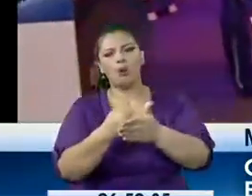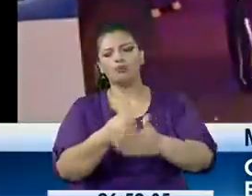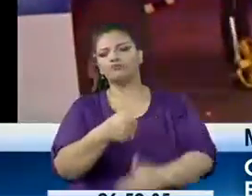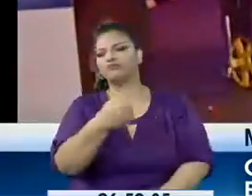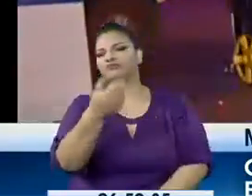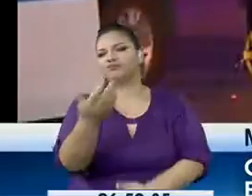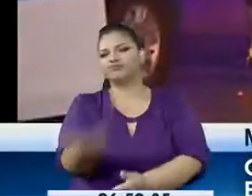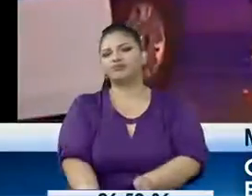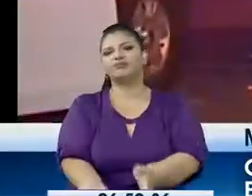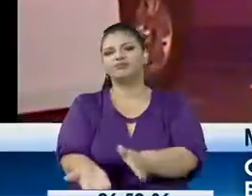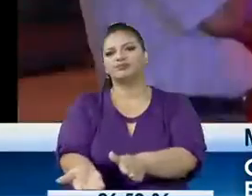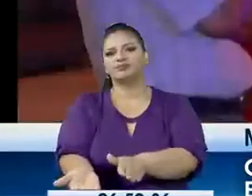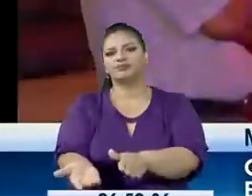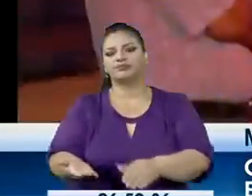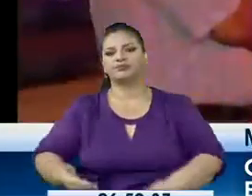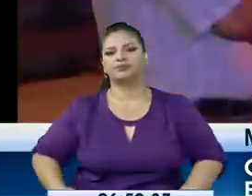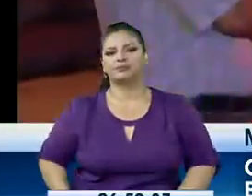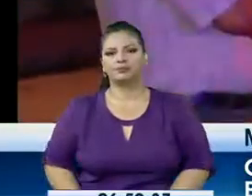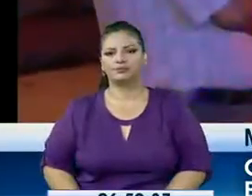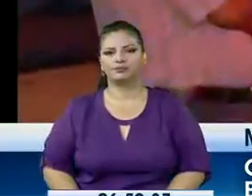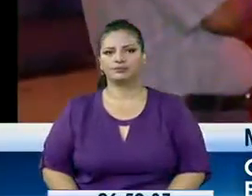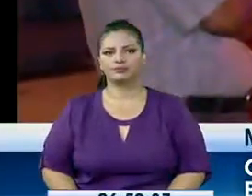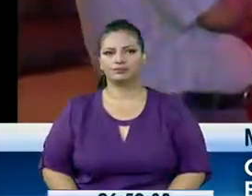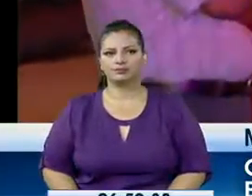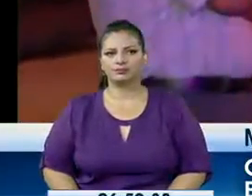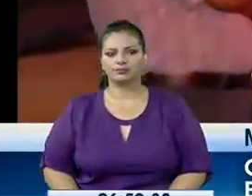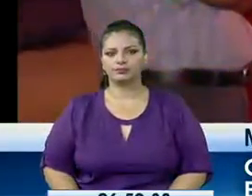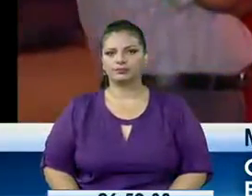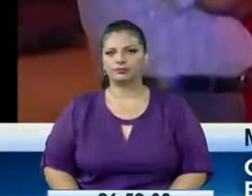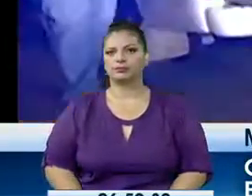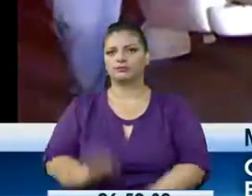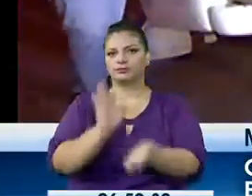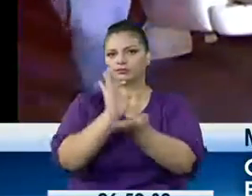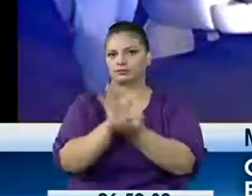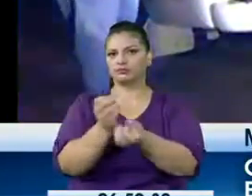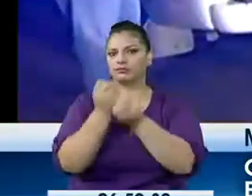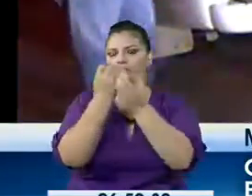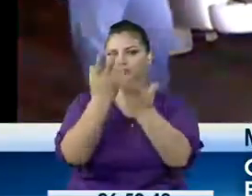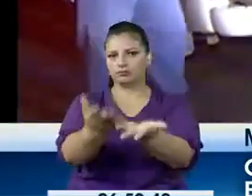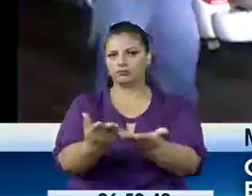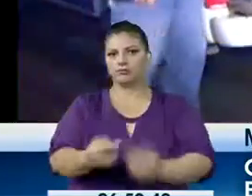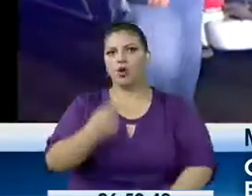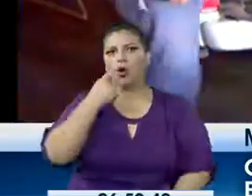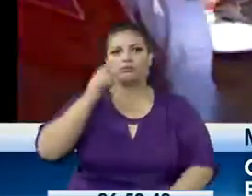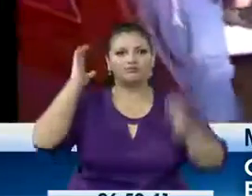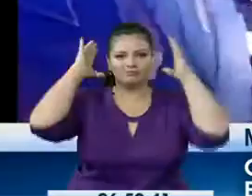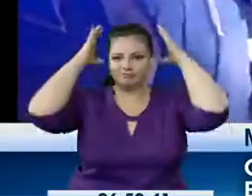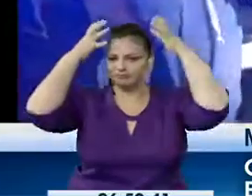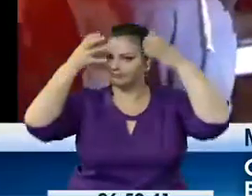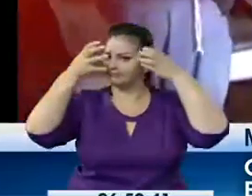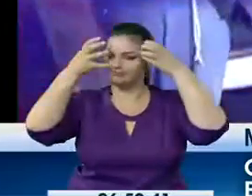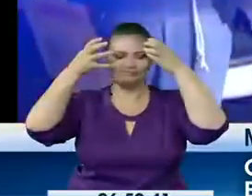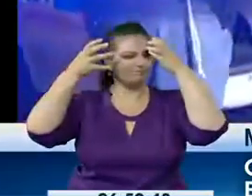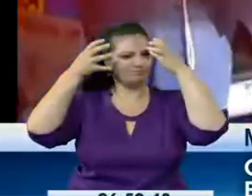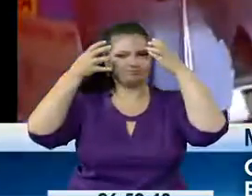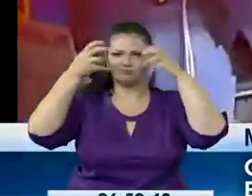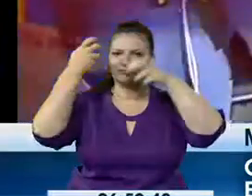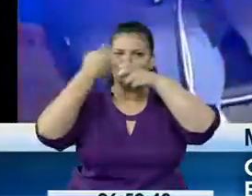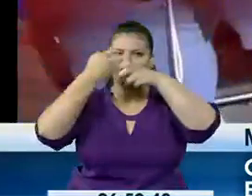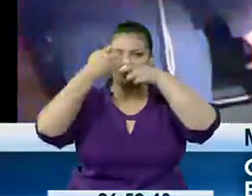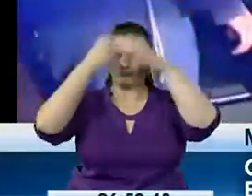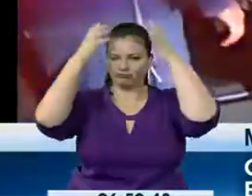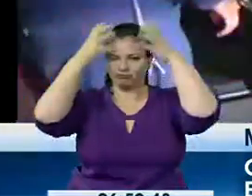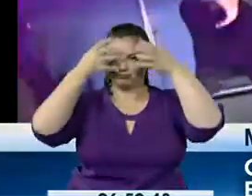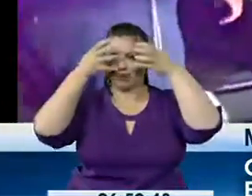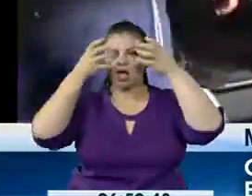de esta vía. De acuerdo a testigos, circulaba sin casco de protección y en